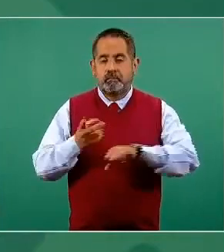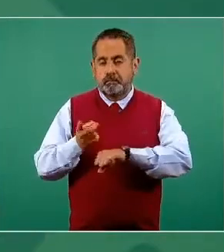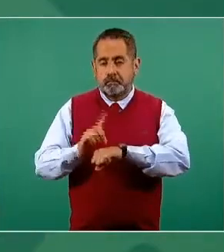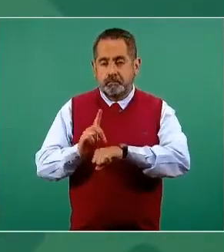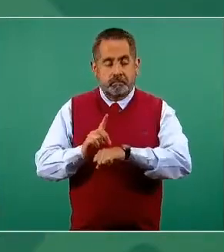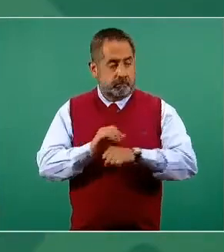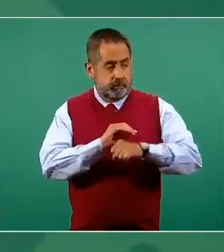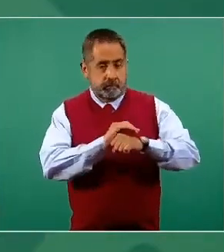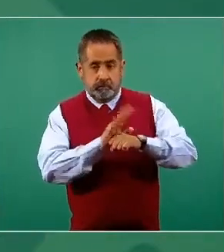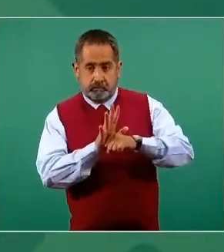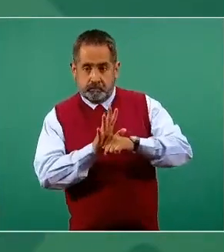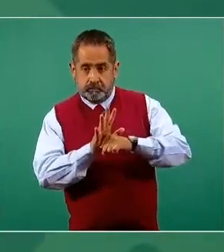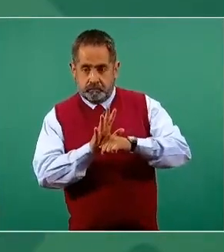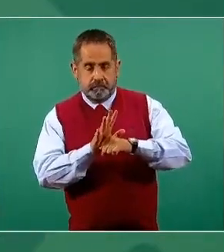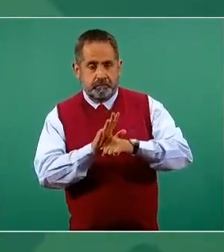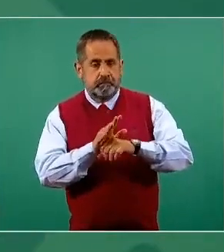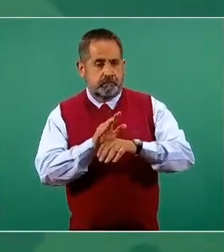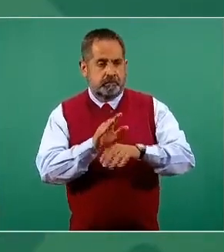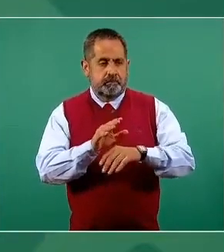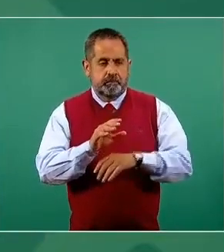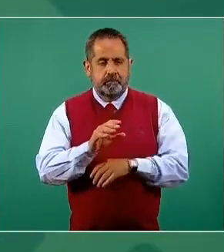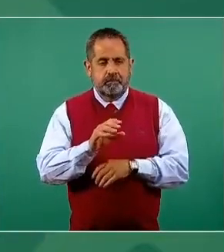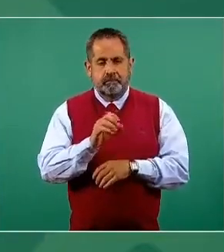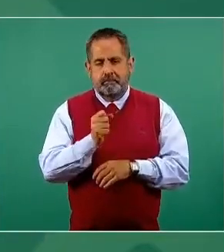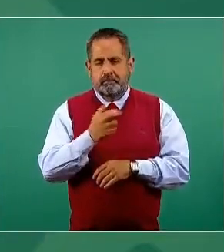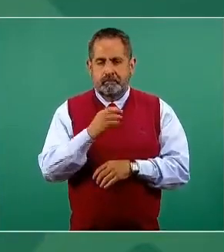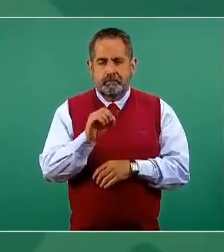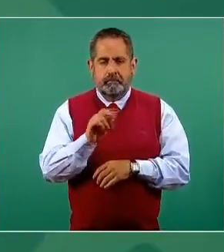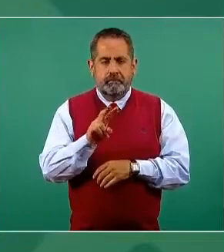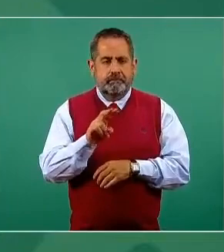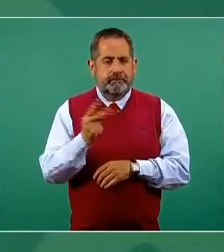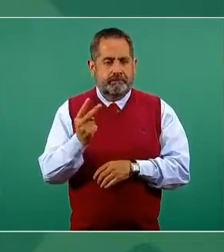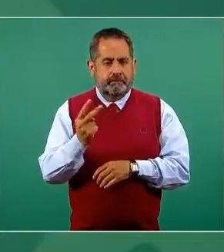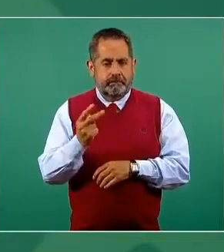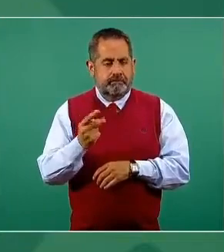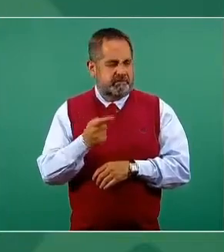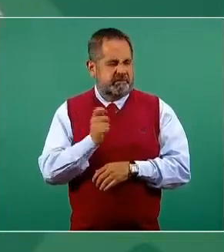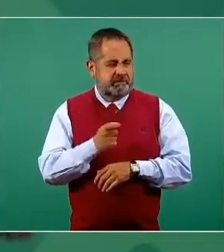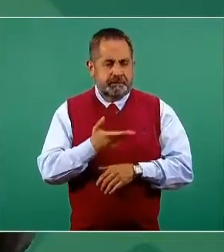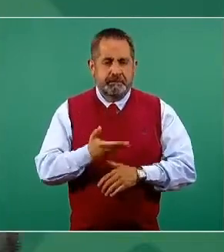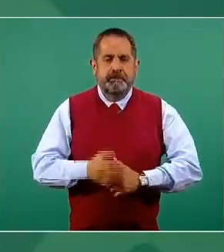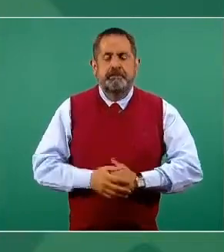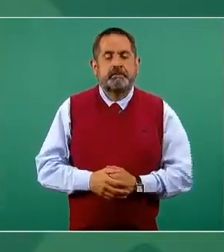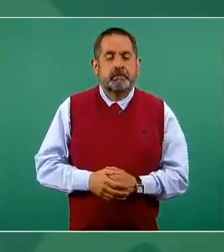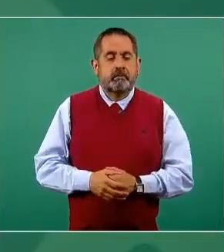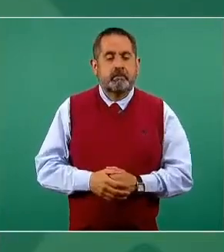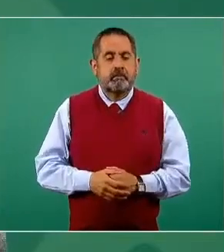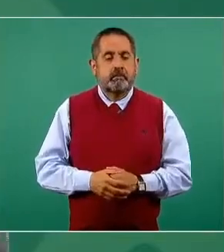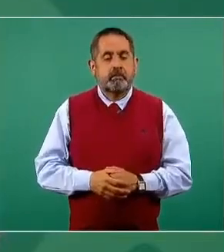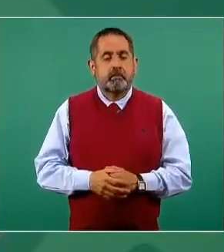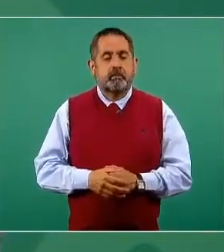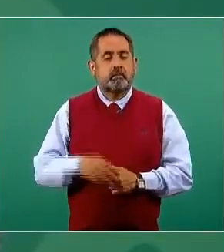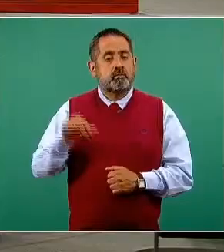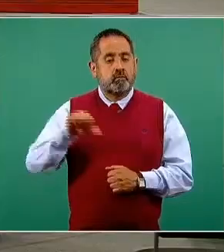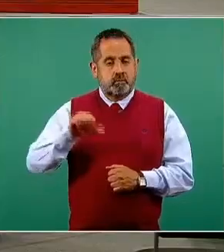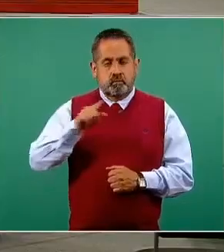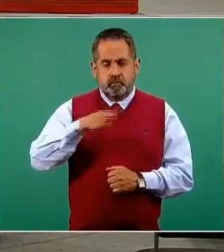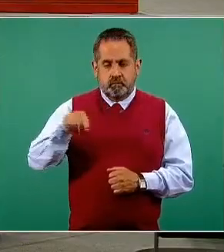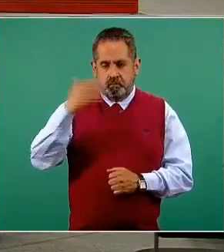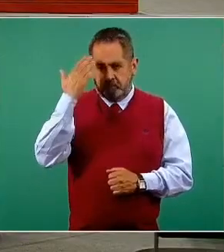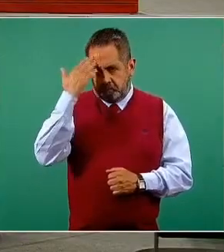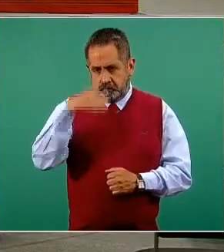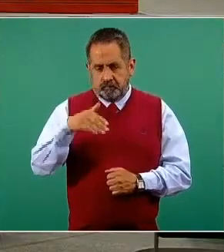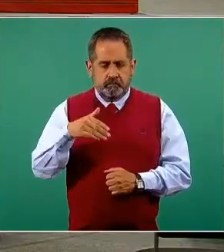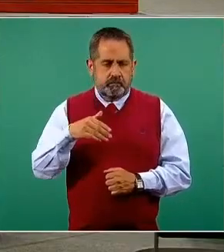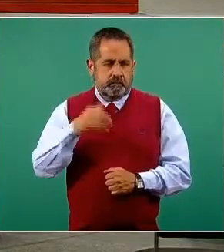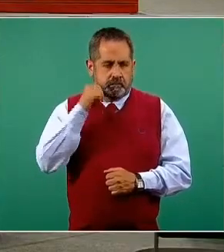sobre COVID-19, la pandemia causada por el coronavirus SARS-CoV-2. Hoy, como solemos hacer al